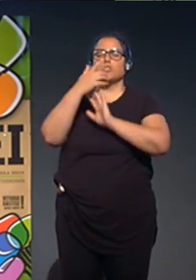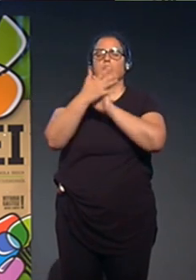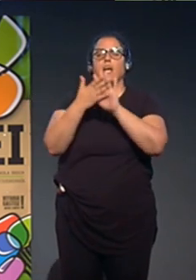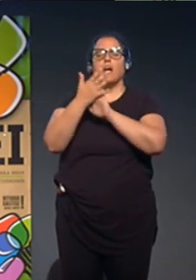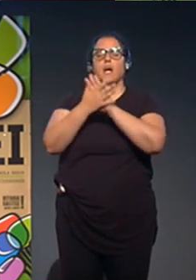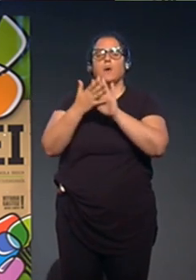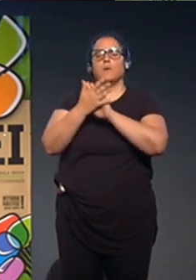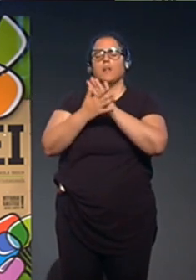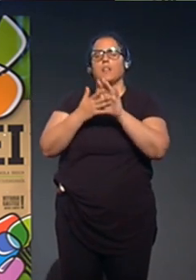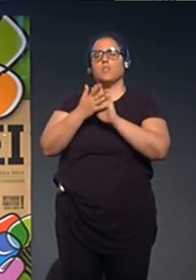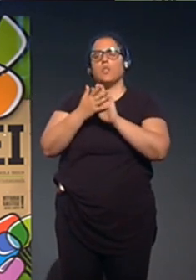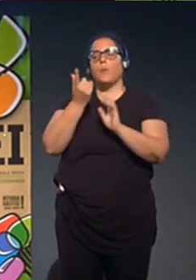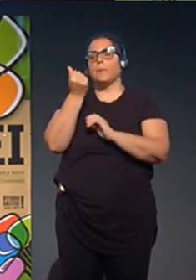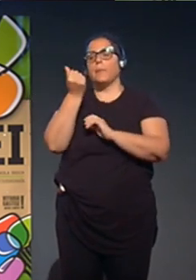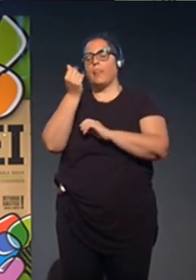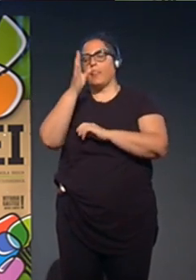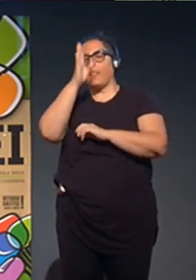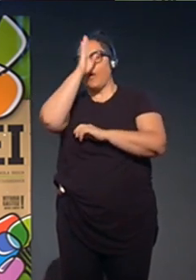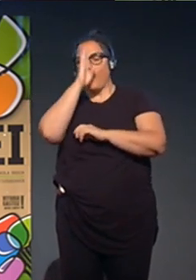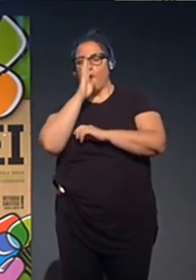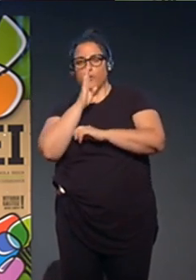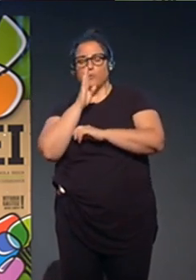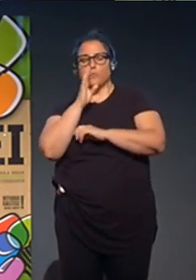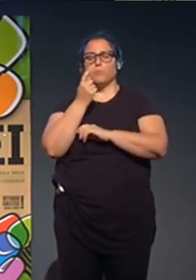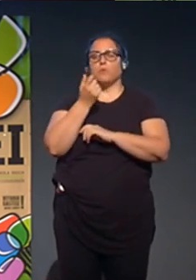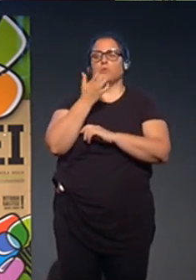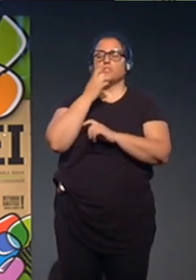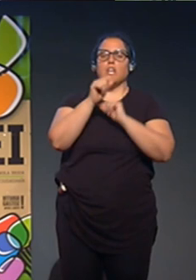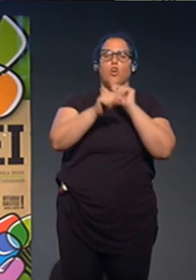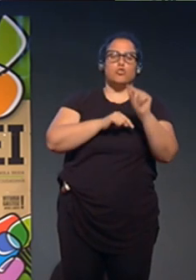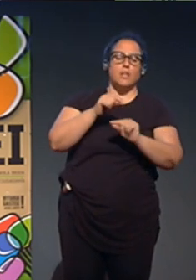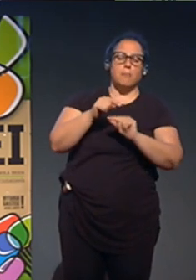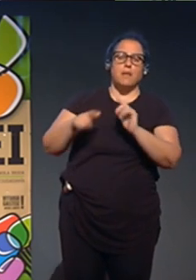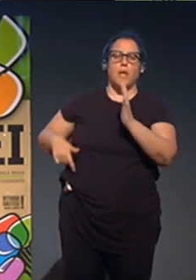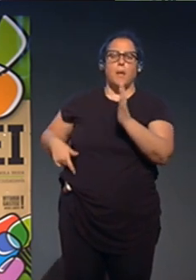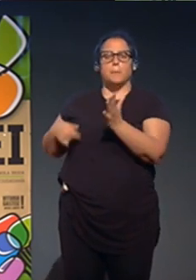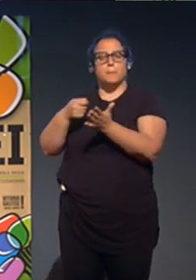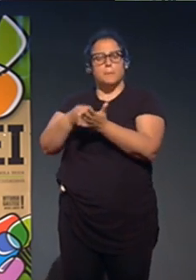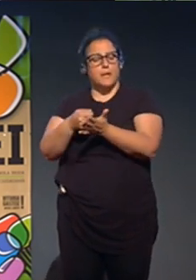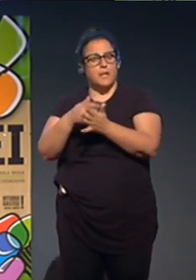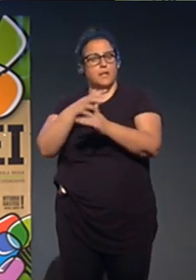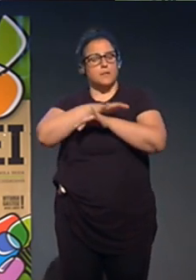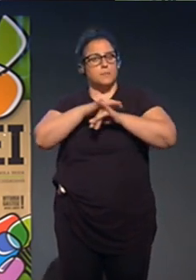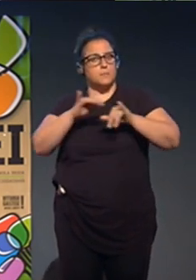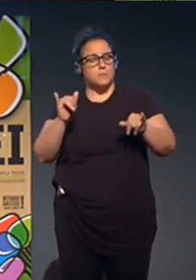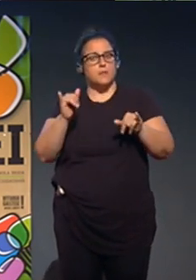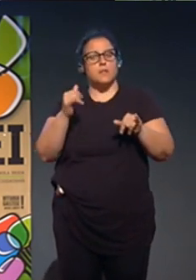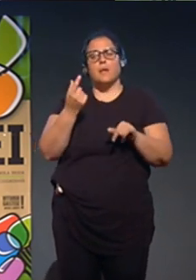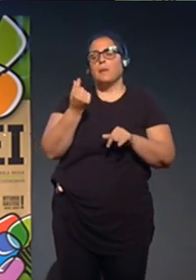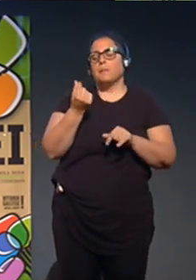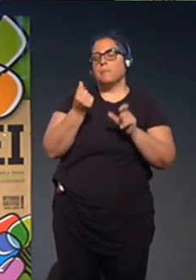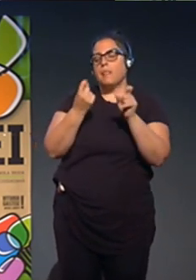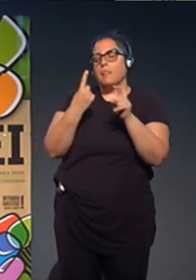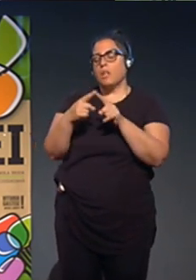precio oculto de que el que contamina paga de que de que hay que hay que tener en cuenta en el precio de las cosas y no solo de